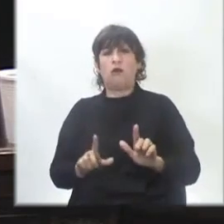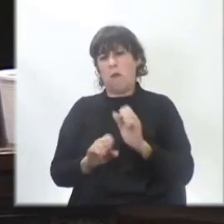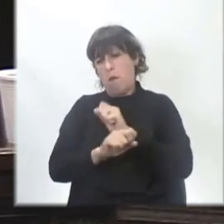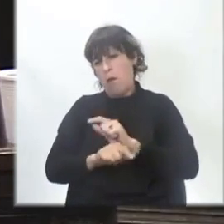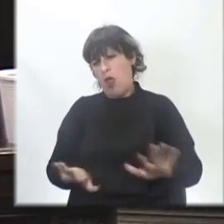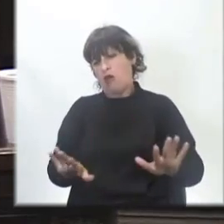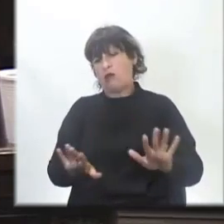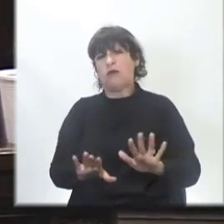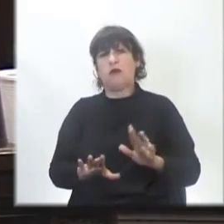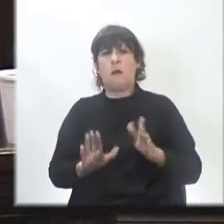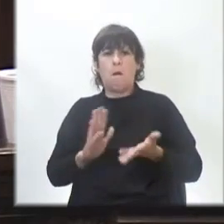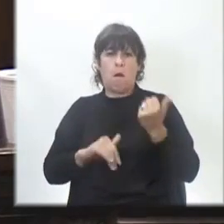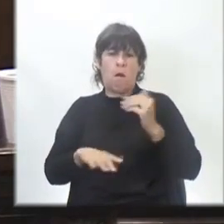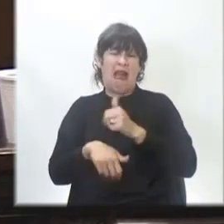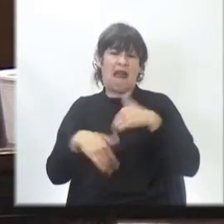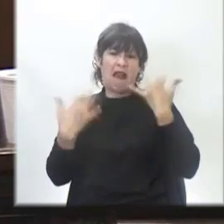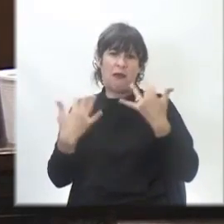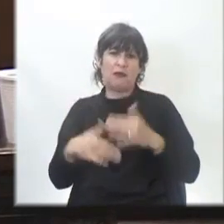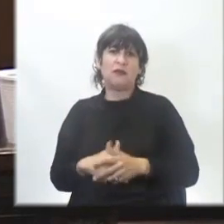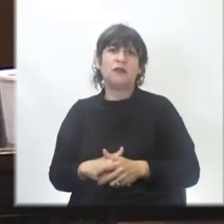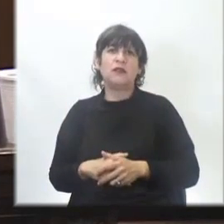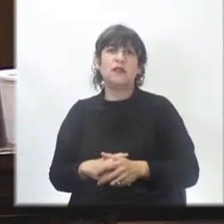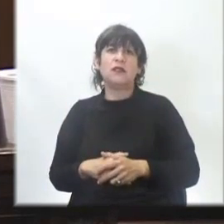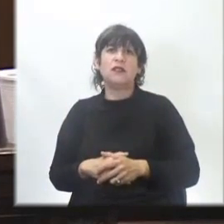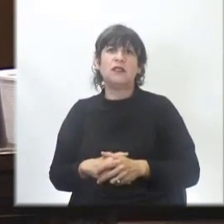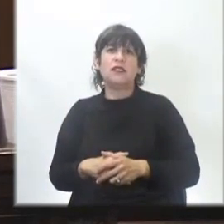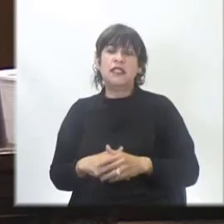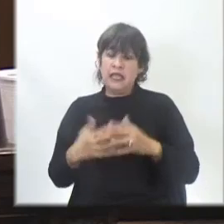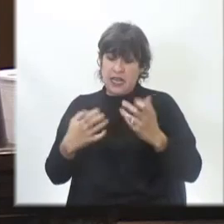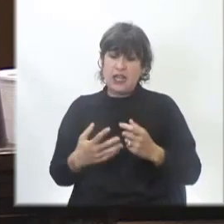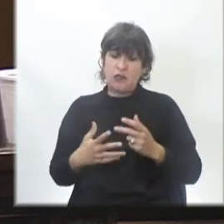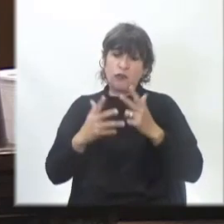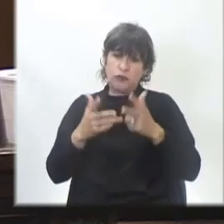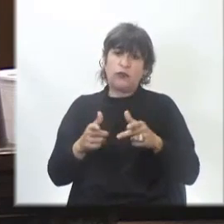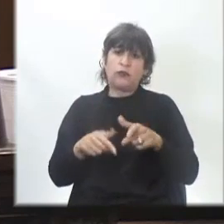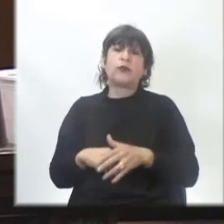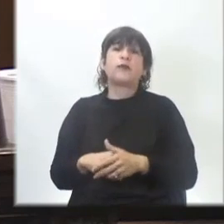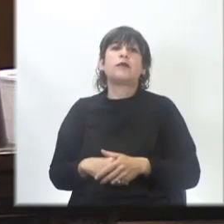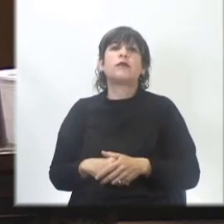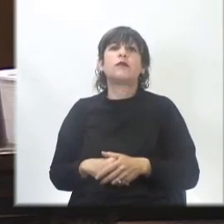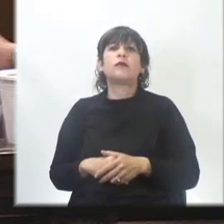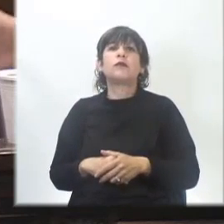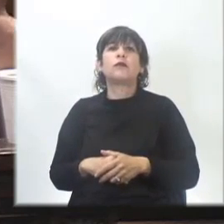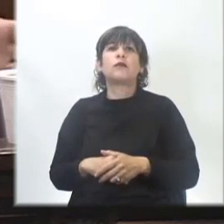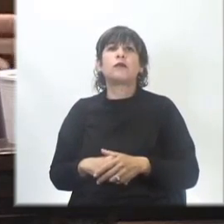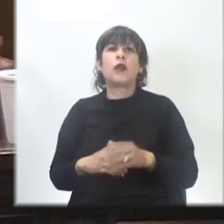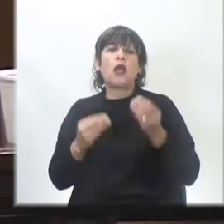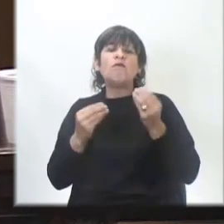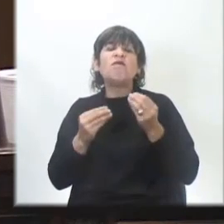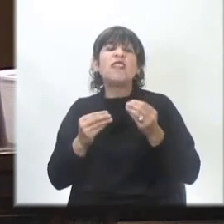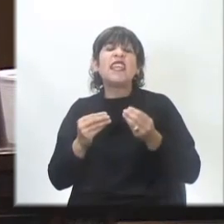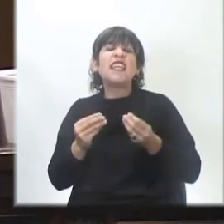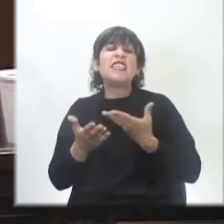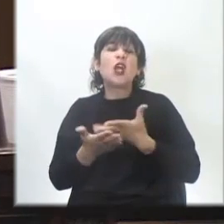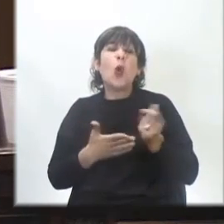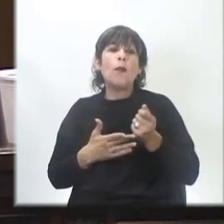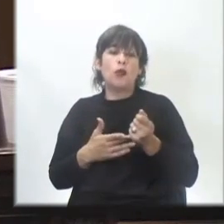mucho más grave. Y nos queremos referir ¿A qué fue lo que se compró en primer